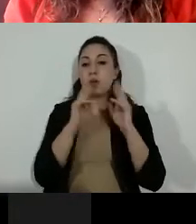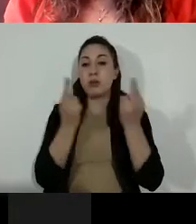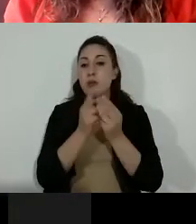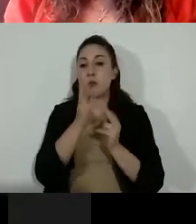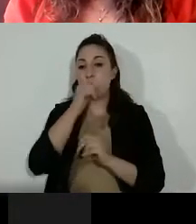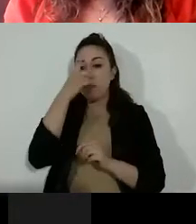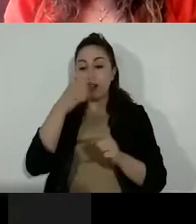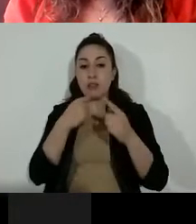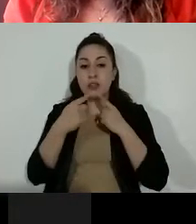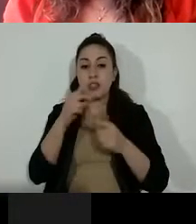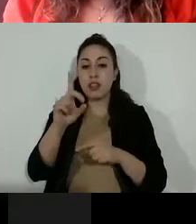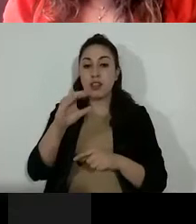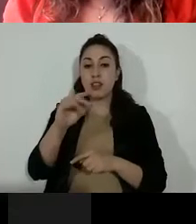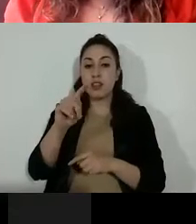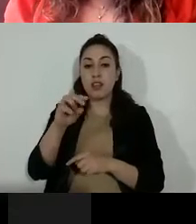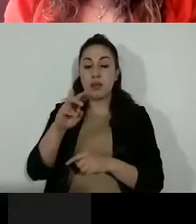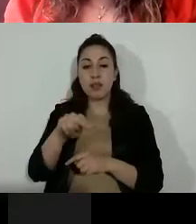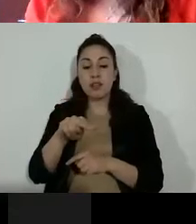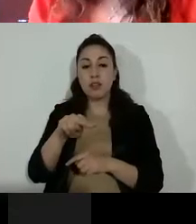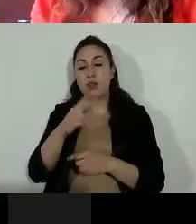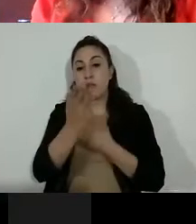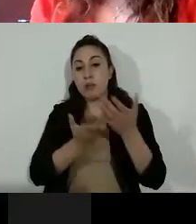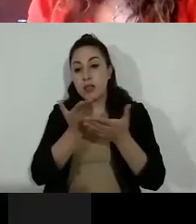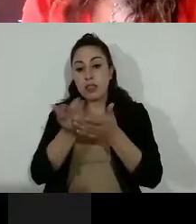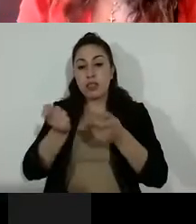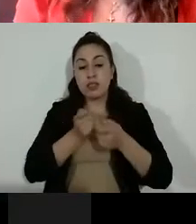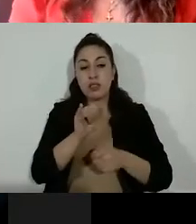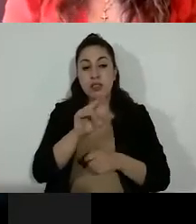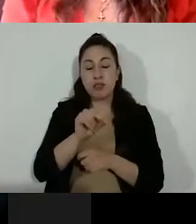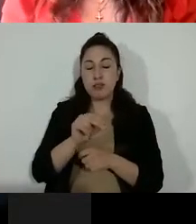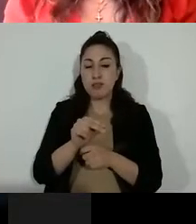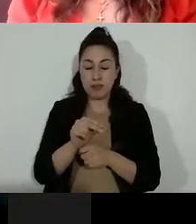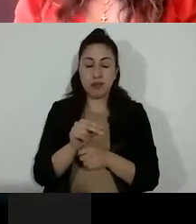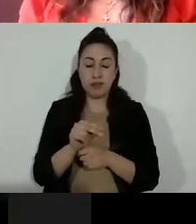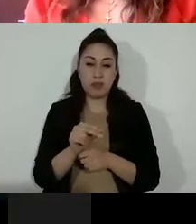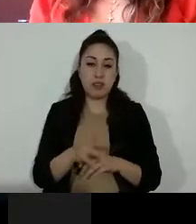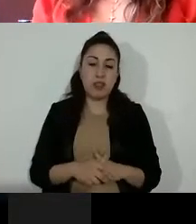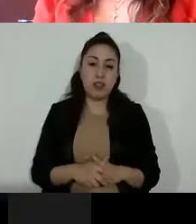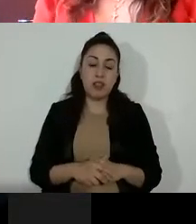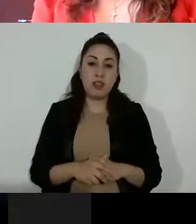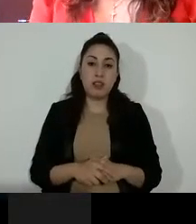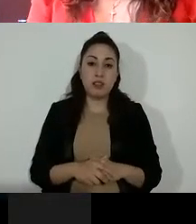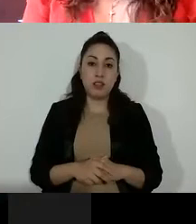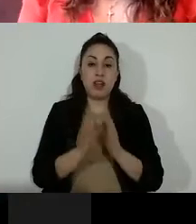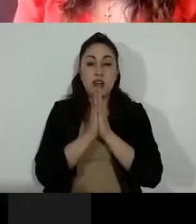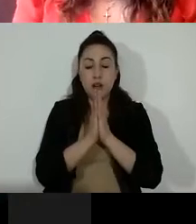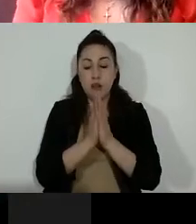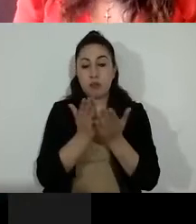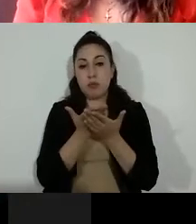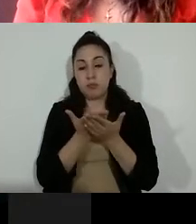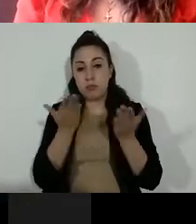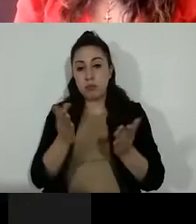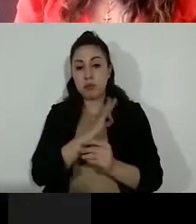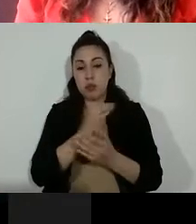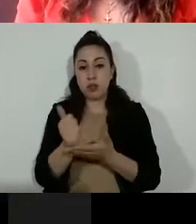dictaminar alguna de las iniciativas que se supone que van a caer en nuestras comisiones. Si pudiesen nos ayudar en ese